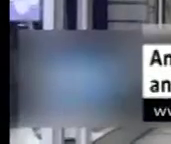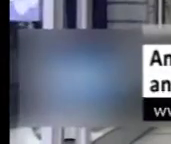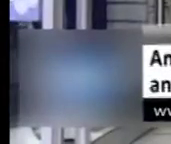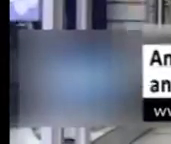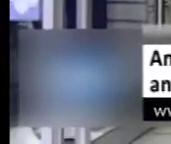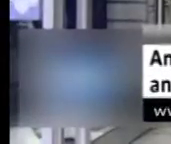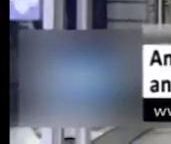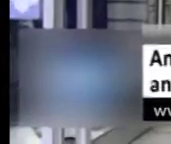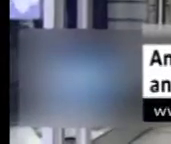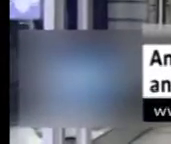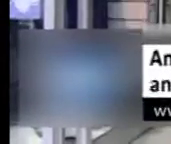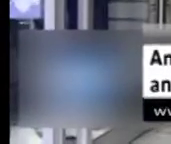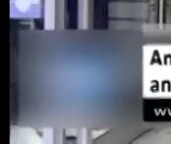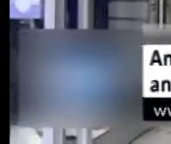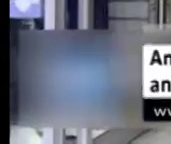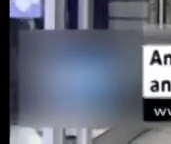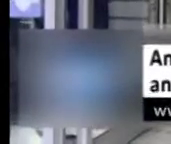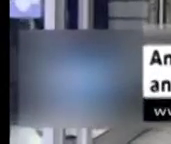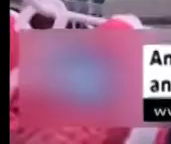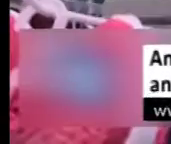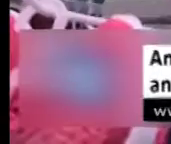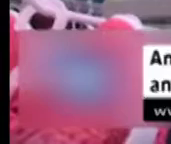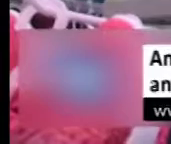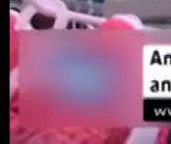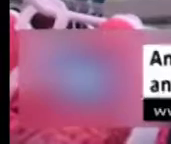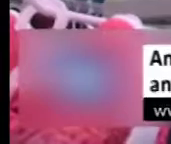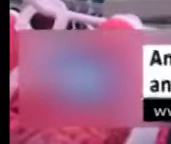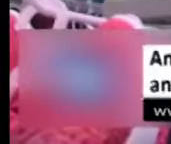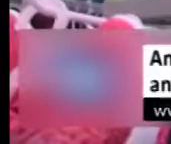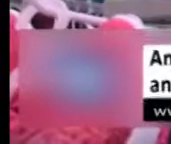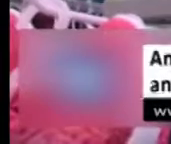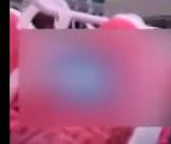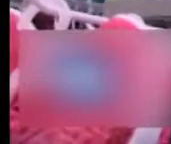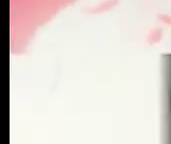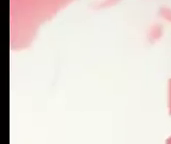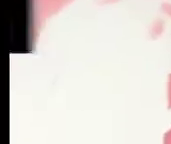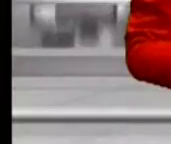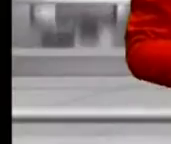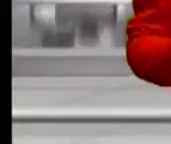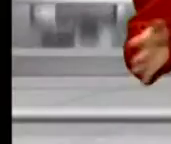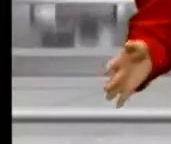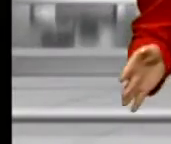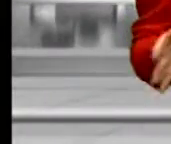después de al menos 7 meses inactivo a causa de la pandemia ocasionada por el nuevo coronavirus.